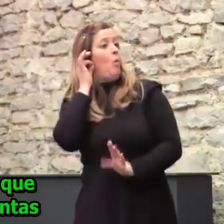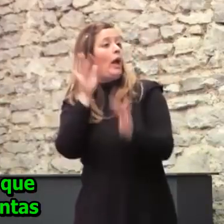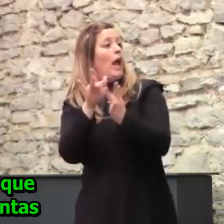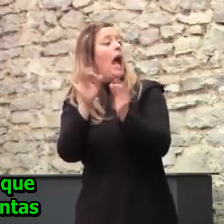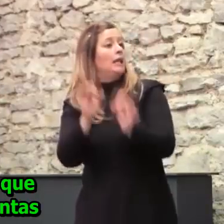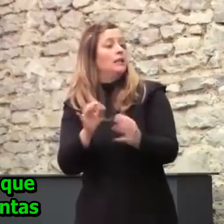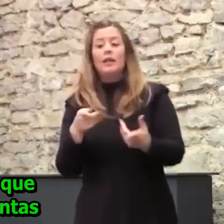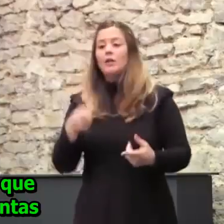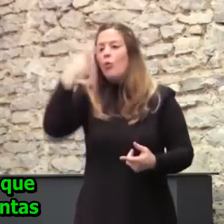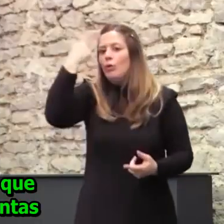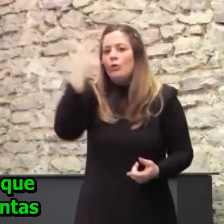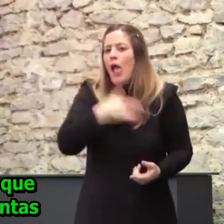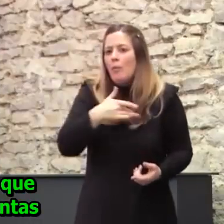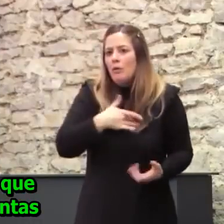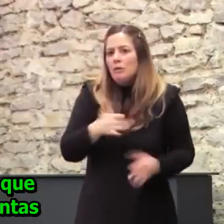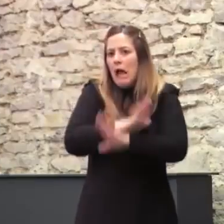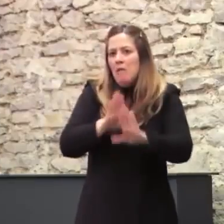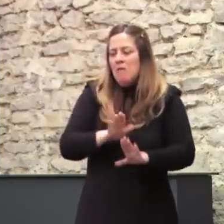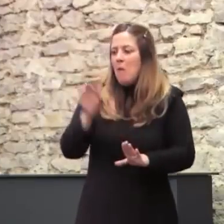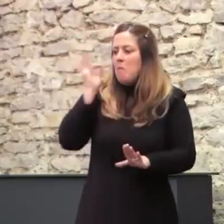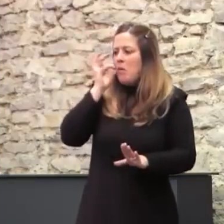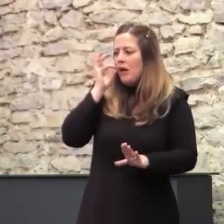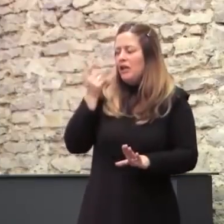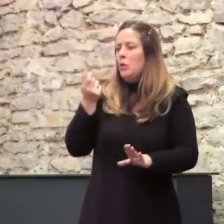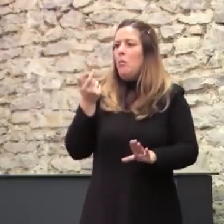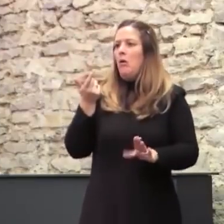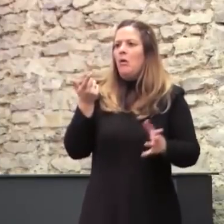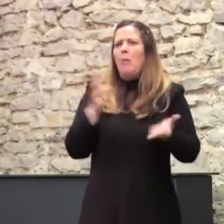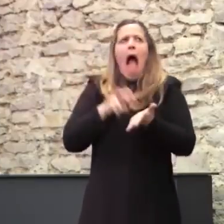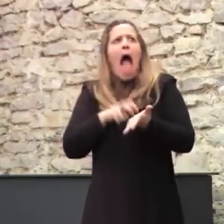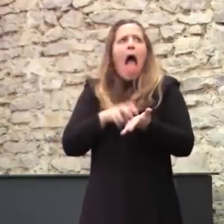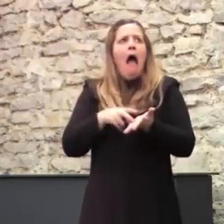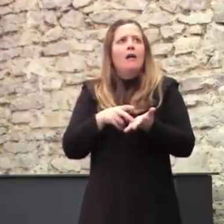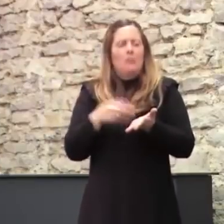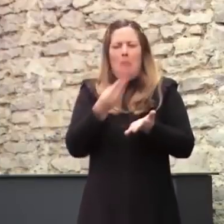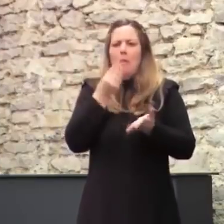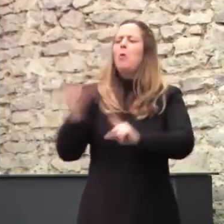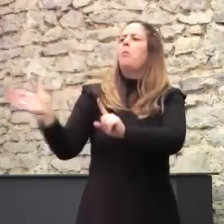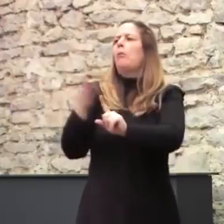¿no? La idea de que las mujeres, cuando nos ponemos tontas, igual nos viene bien un bofetón para calmarnos, ¿no?